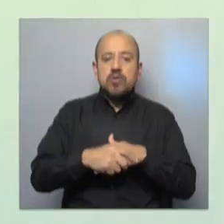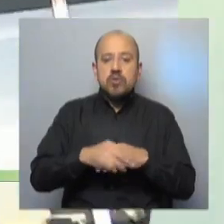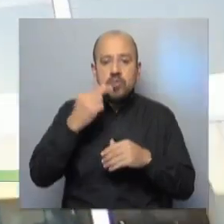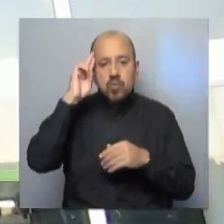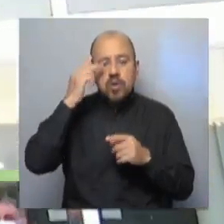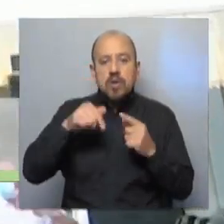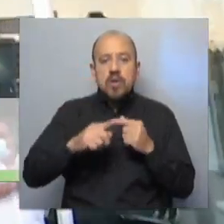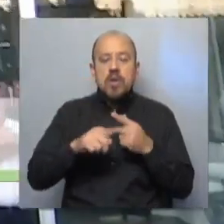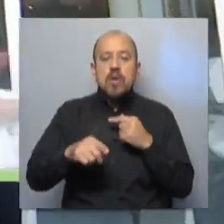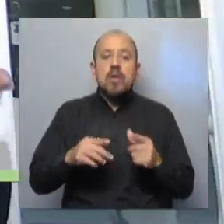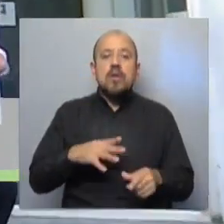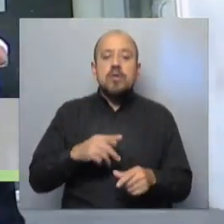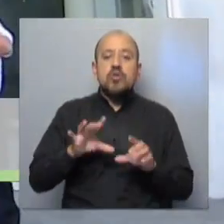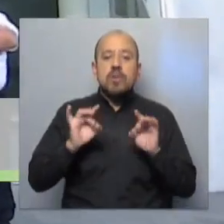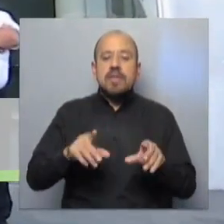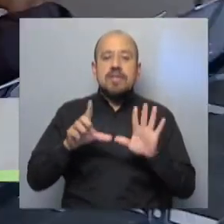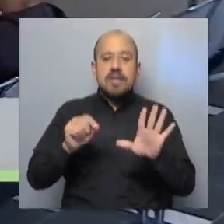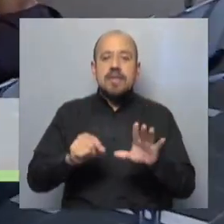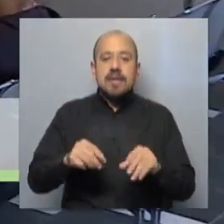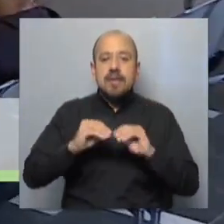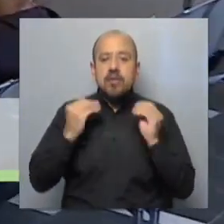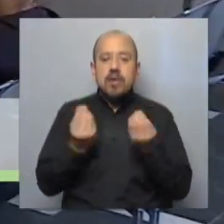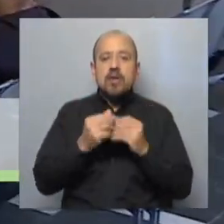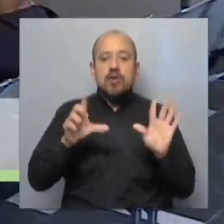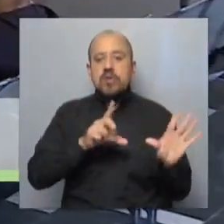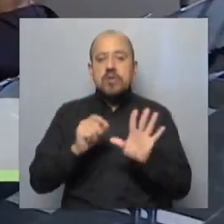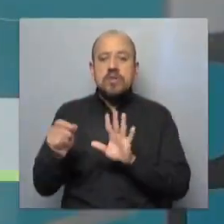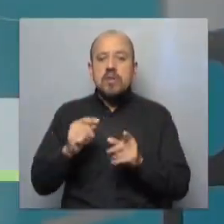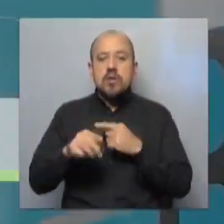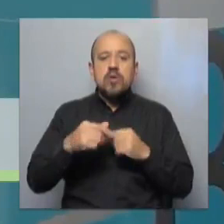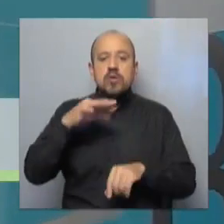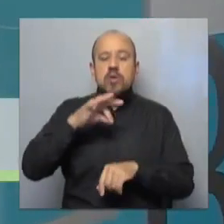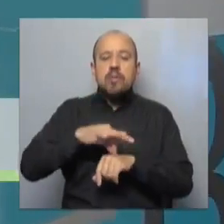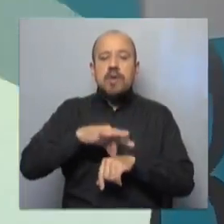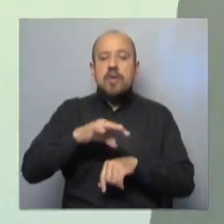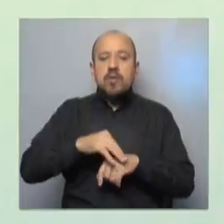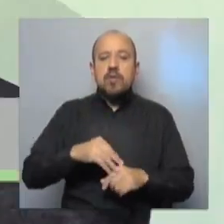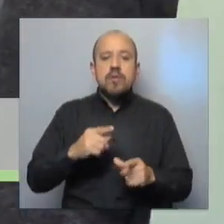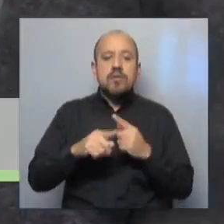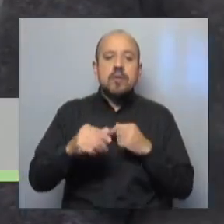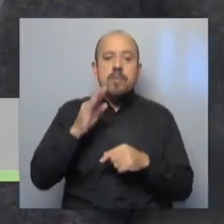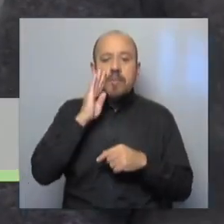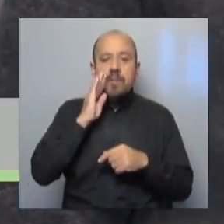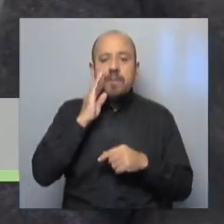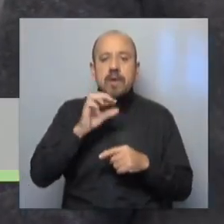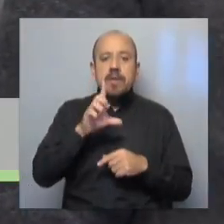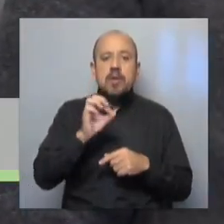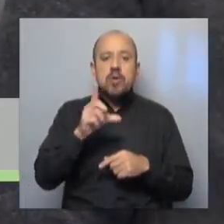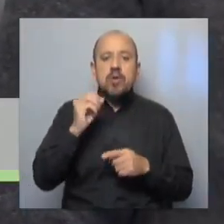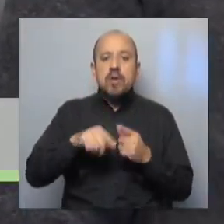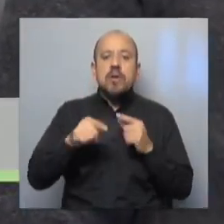mutualistas contrataron sólo 70 de los 700 trabajadores y trabajadores médicos de casa de galicia madre de lola chomnales